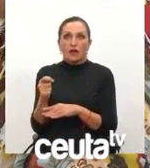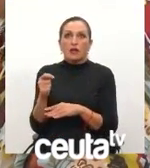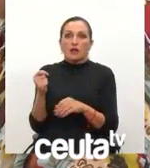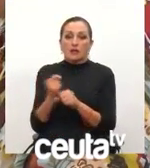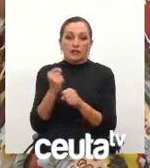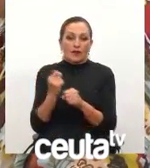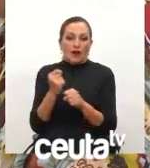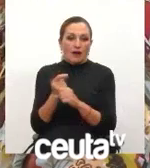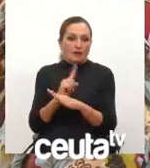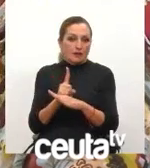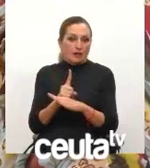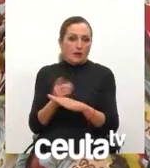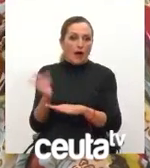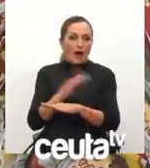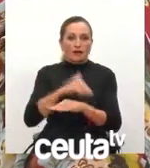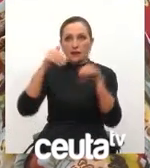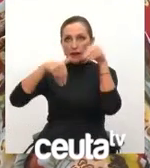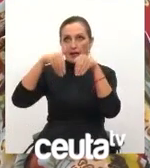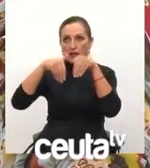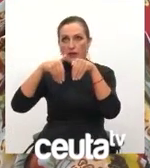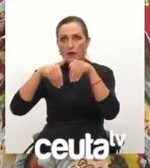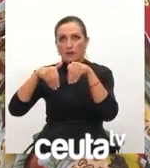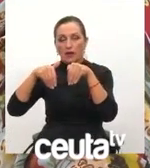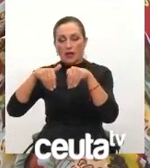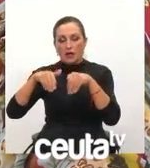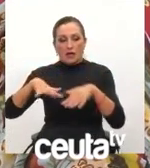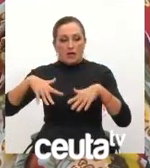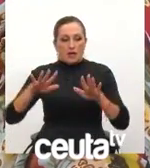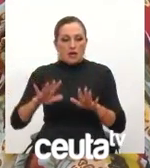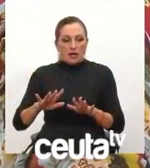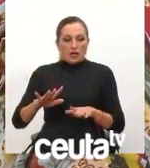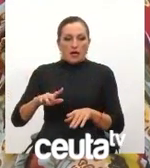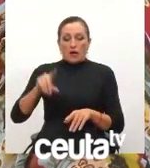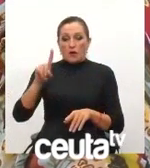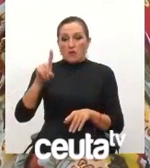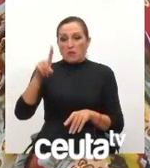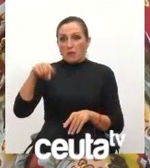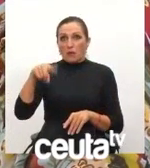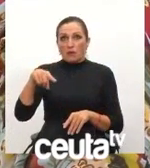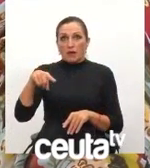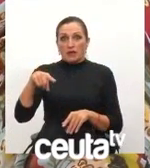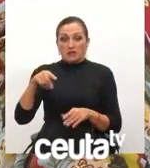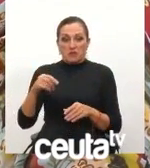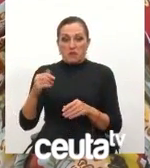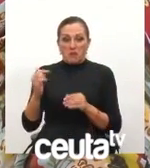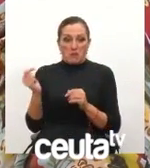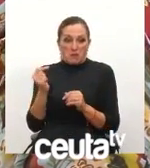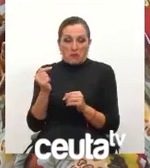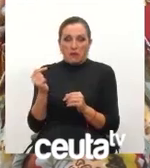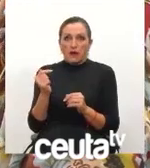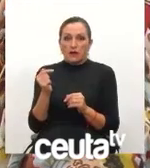trabajar antes de las elecciones. Y miren, hay que irse muy lejos. Hace menos de un mes ustedes anunciaban